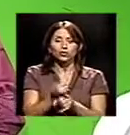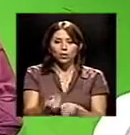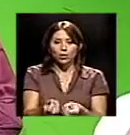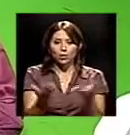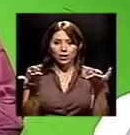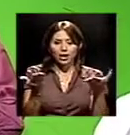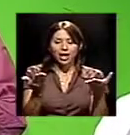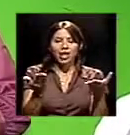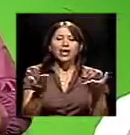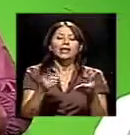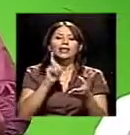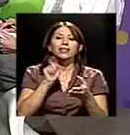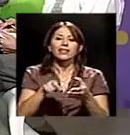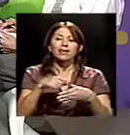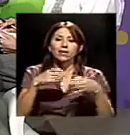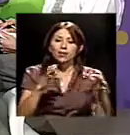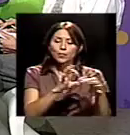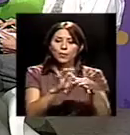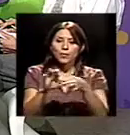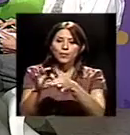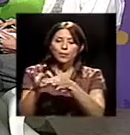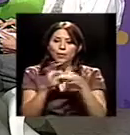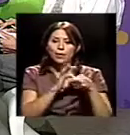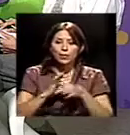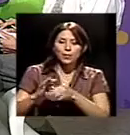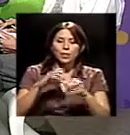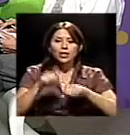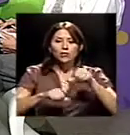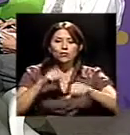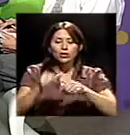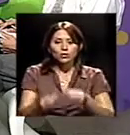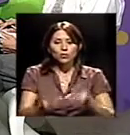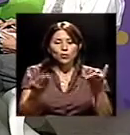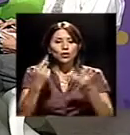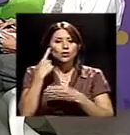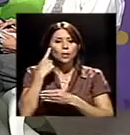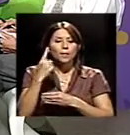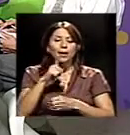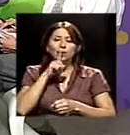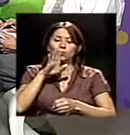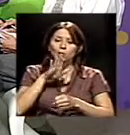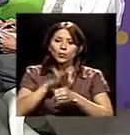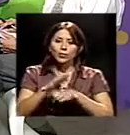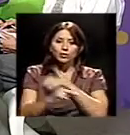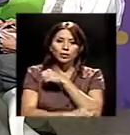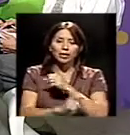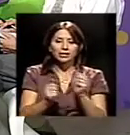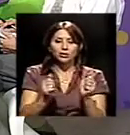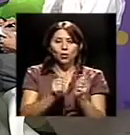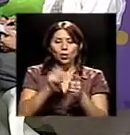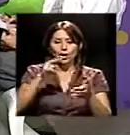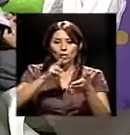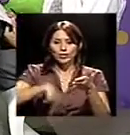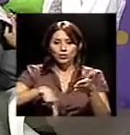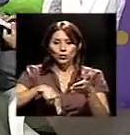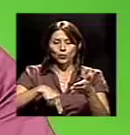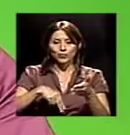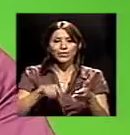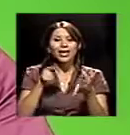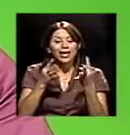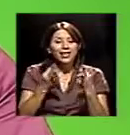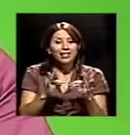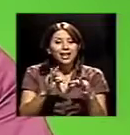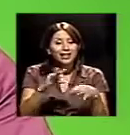esfuerzos estatales para el cumplimiento de los compromisos que el país ha adquirido con la Convención. En tratar de hacer